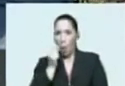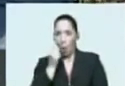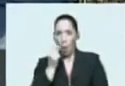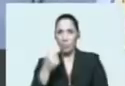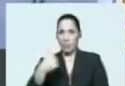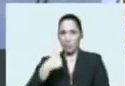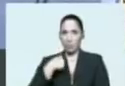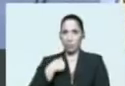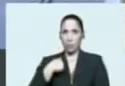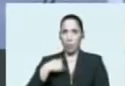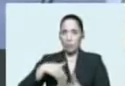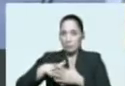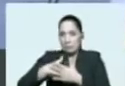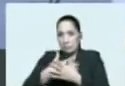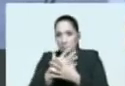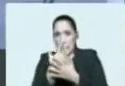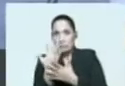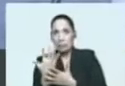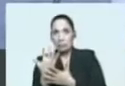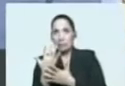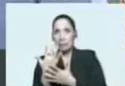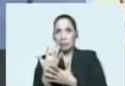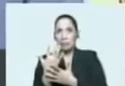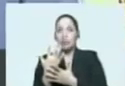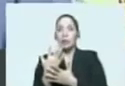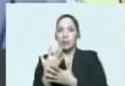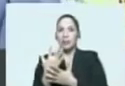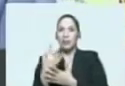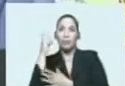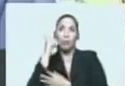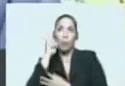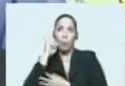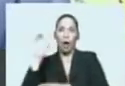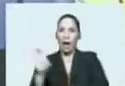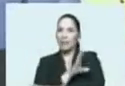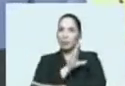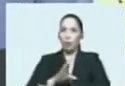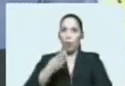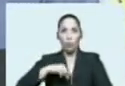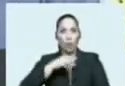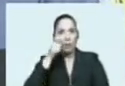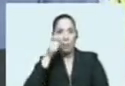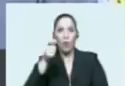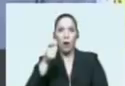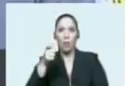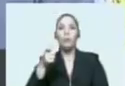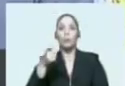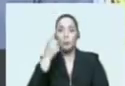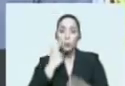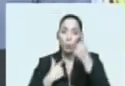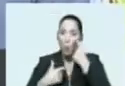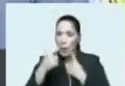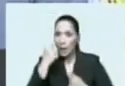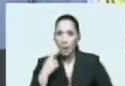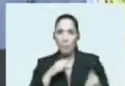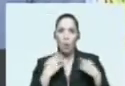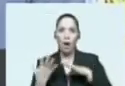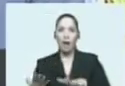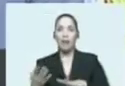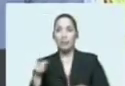noche y la alta madrugada poníamos esa canción de sara gonzález su nombre es pueblo para llorar la muerte del maestro